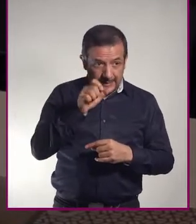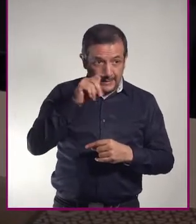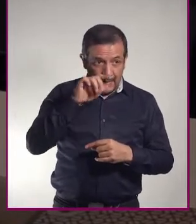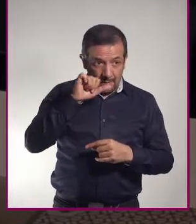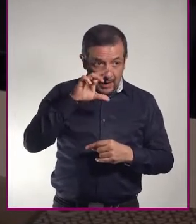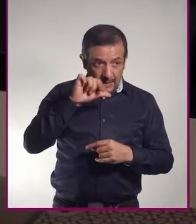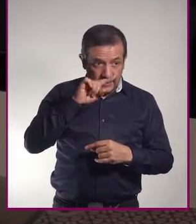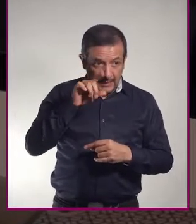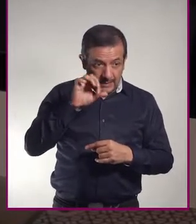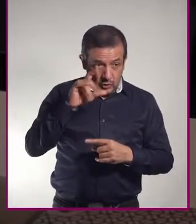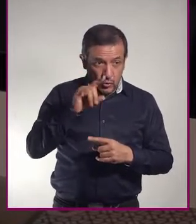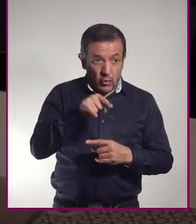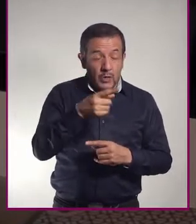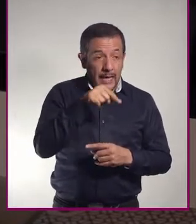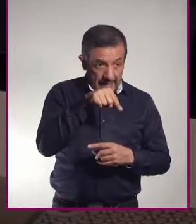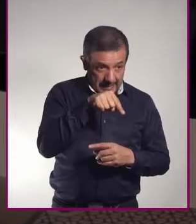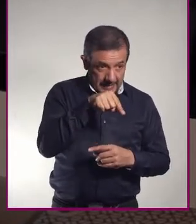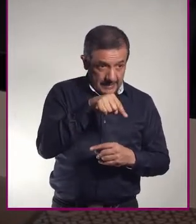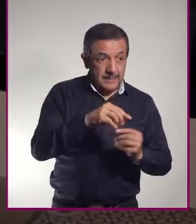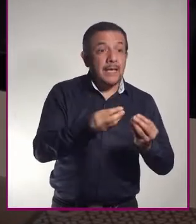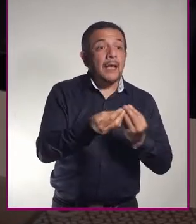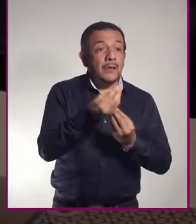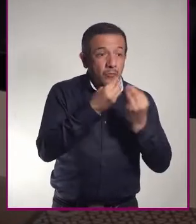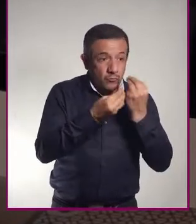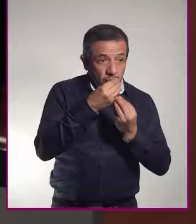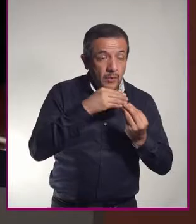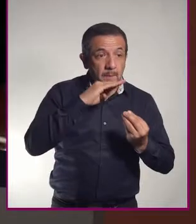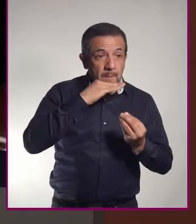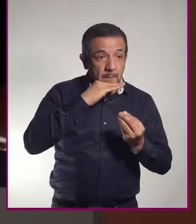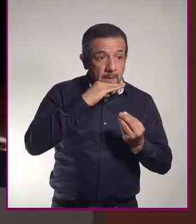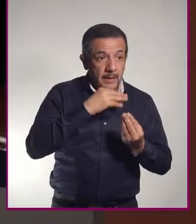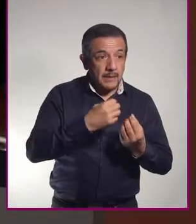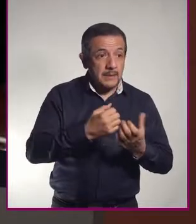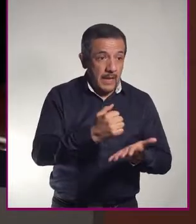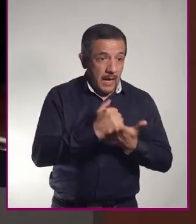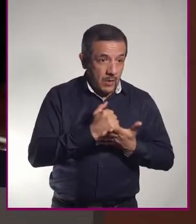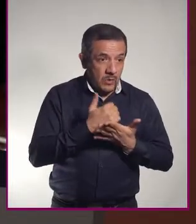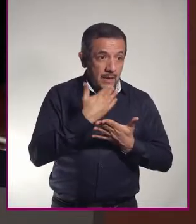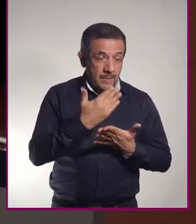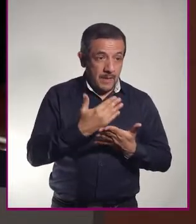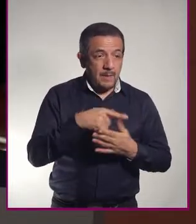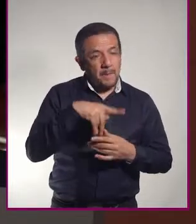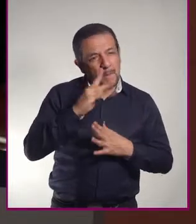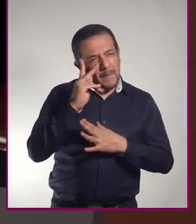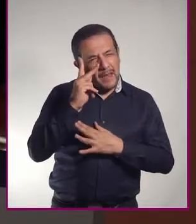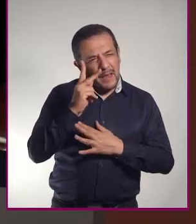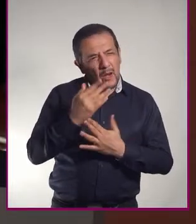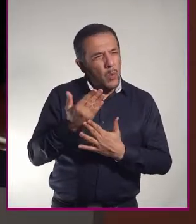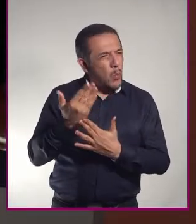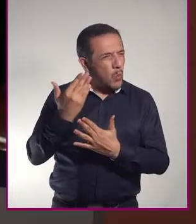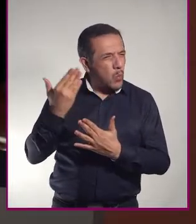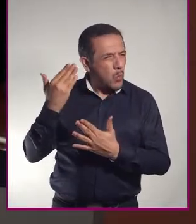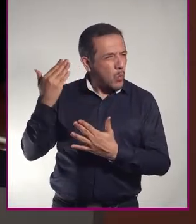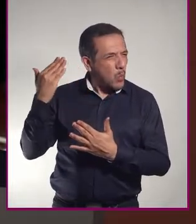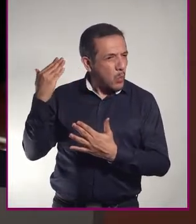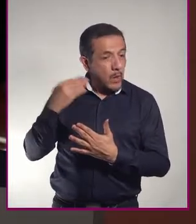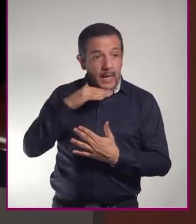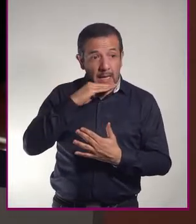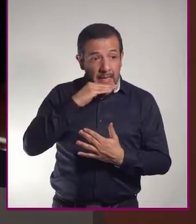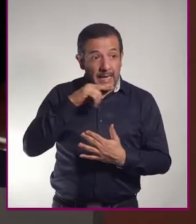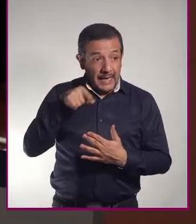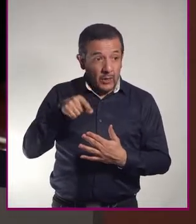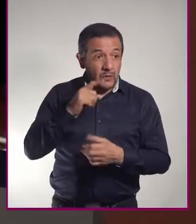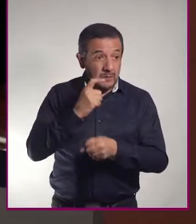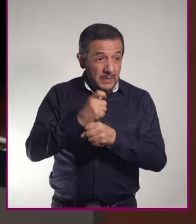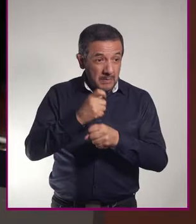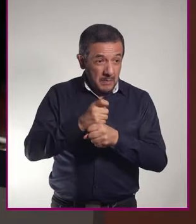nixtamalización, se enriquecieron las propiedades del maíz. Los primeros usuarios del maíz tenían que romper